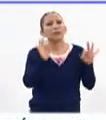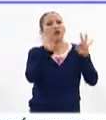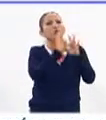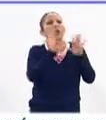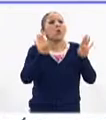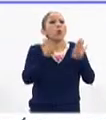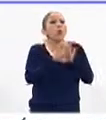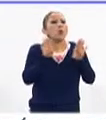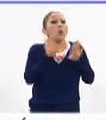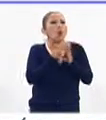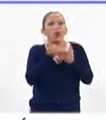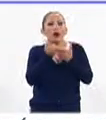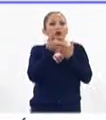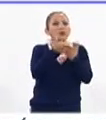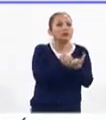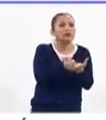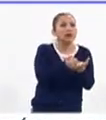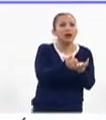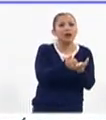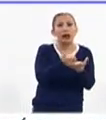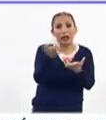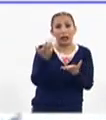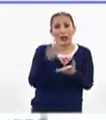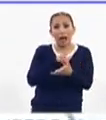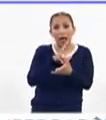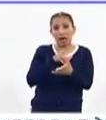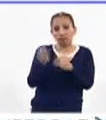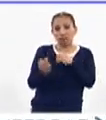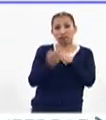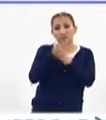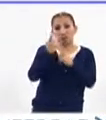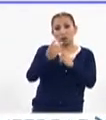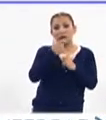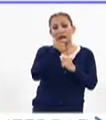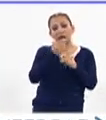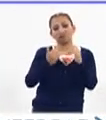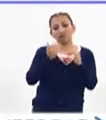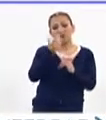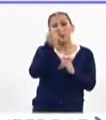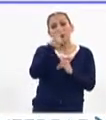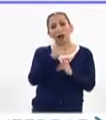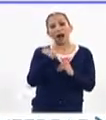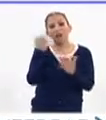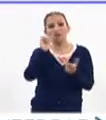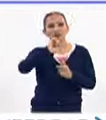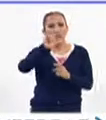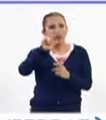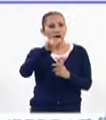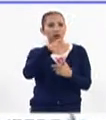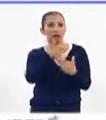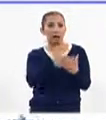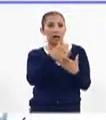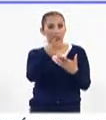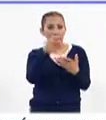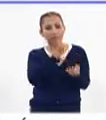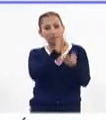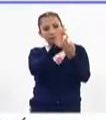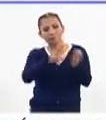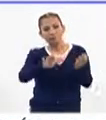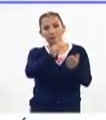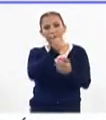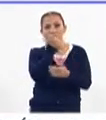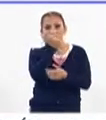o cómo te va a servir a ti pues haber fortalecido tu nivel de inglés para pues tu profesión, que será estar frente a